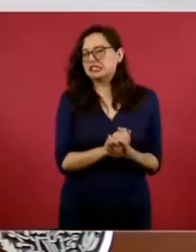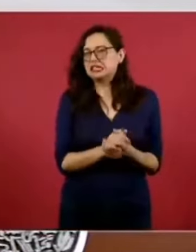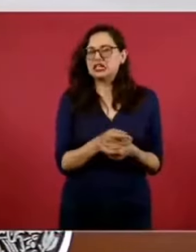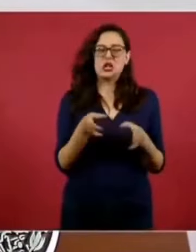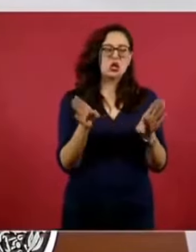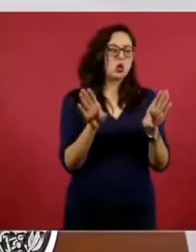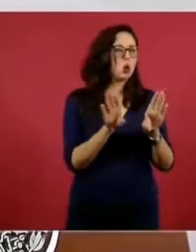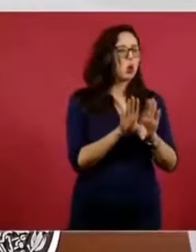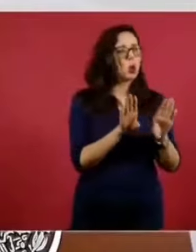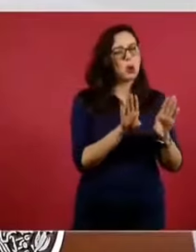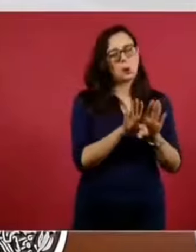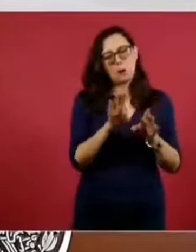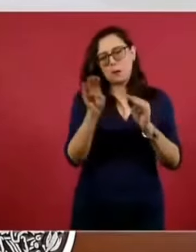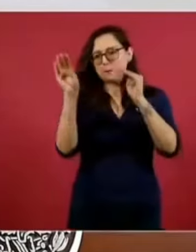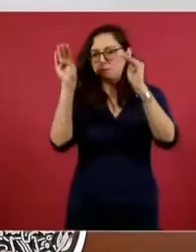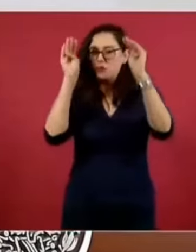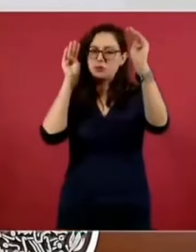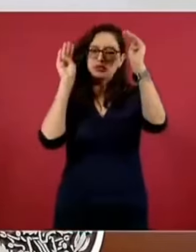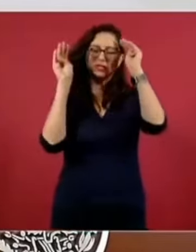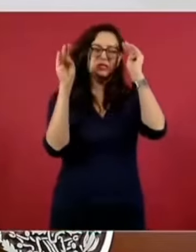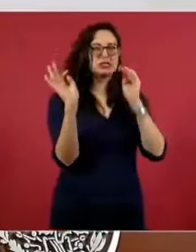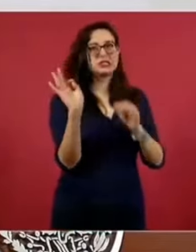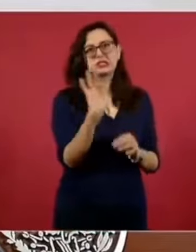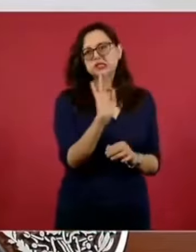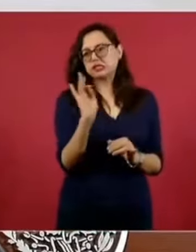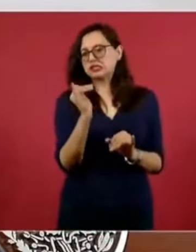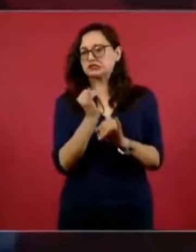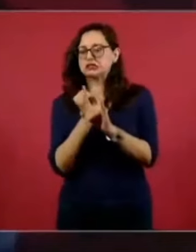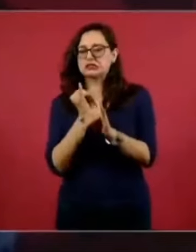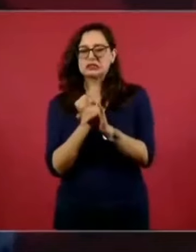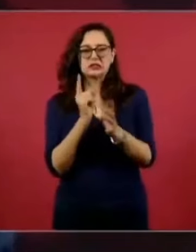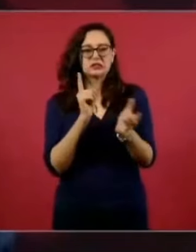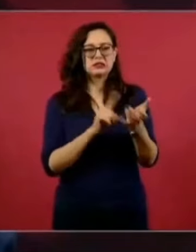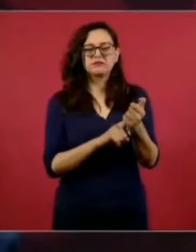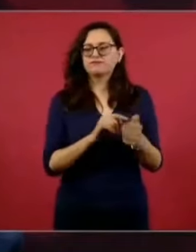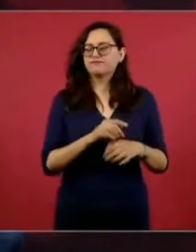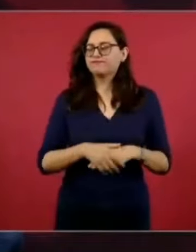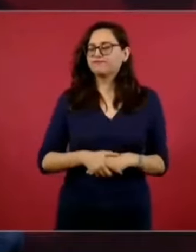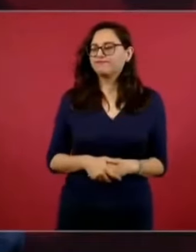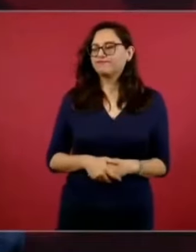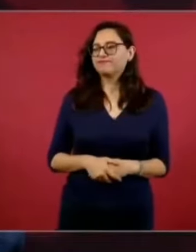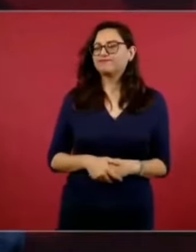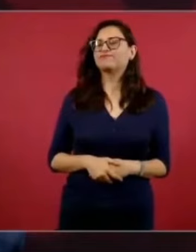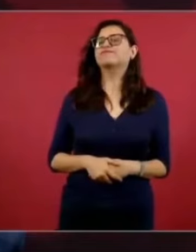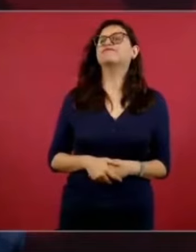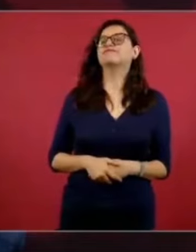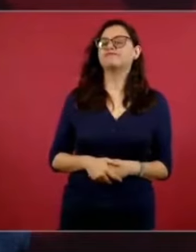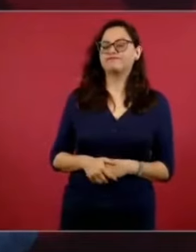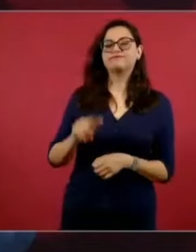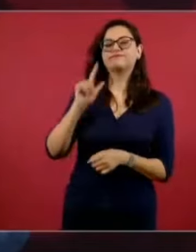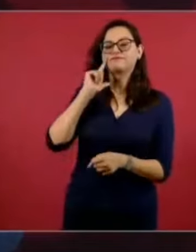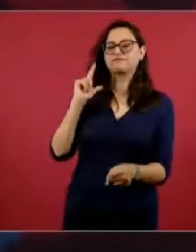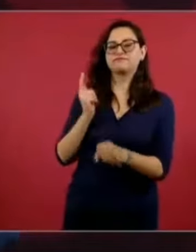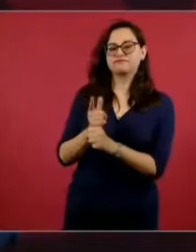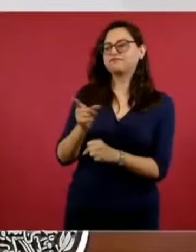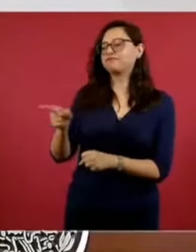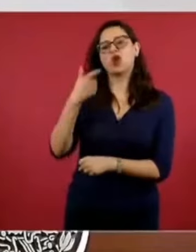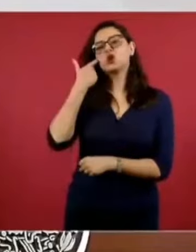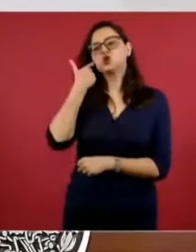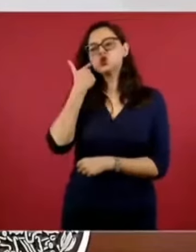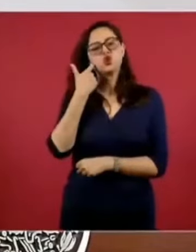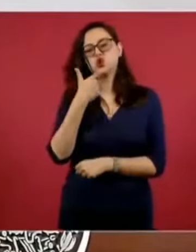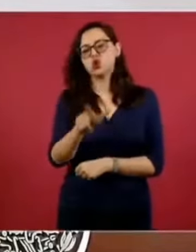del voto electrónico y demás más yo dije no no quieren y luego ya me